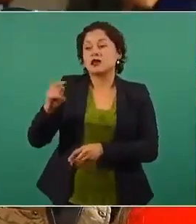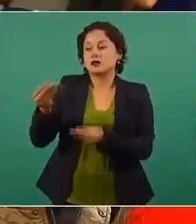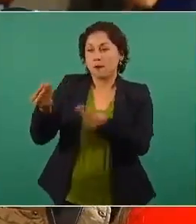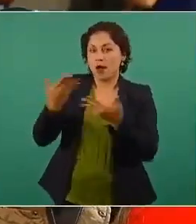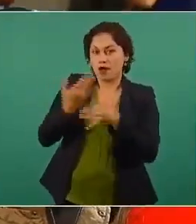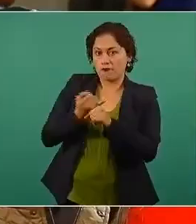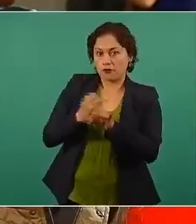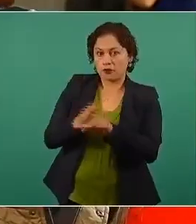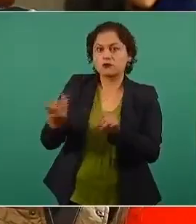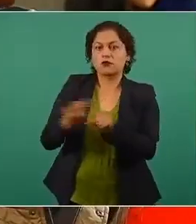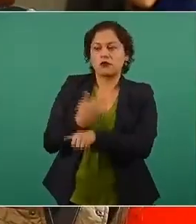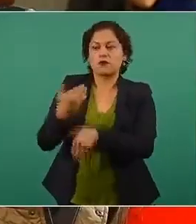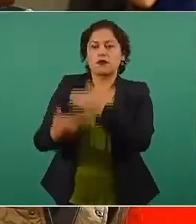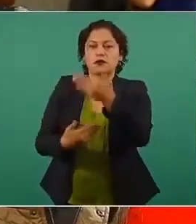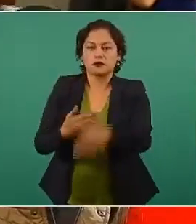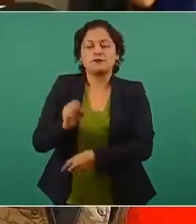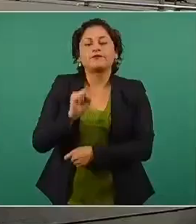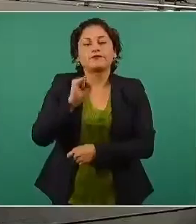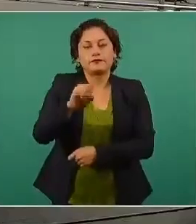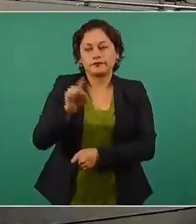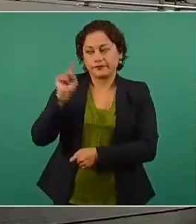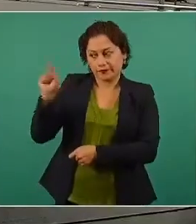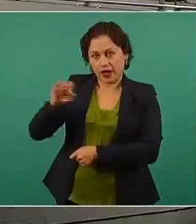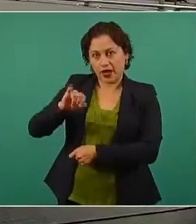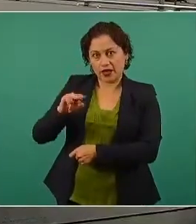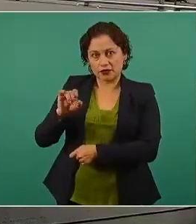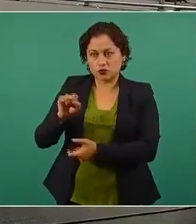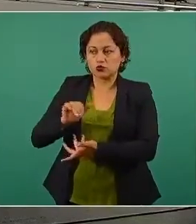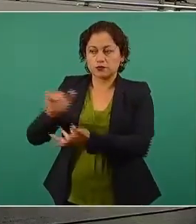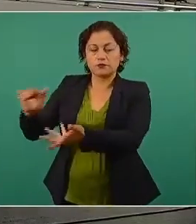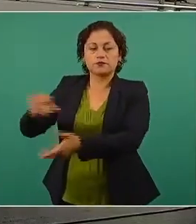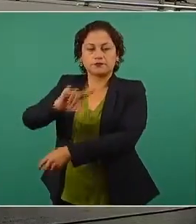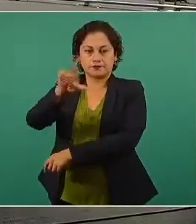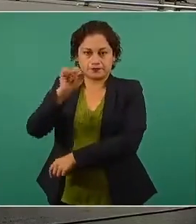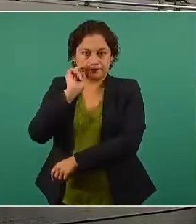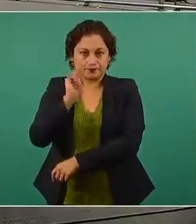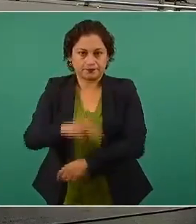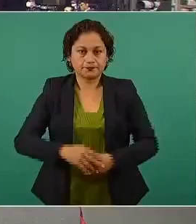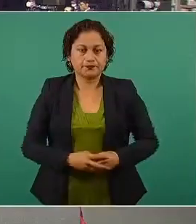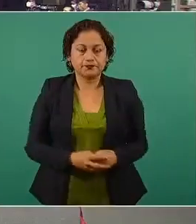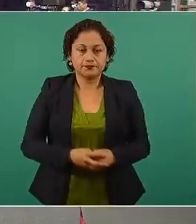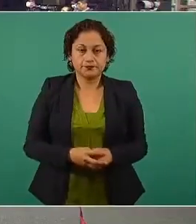tema periodístico, señor presidente. Con Jesús. Vale, gracias. Sí, lo vemos.